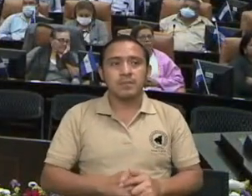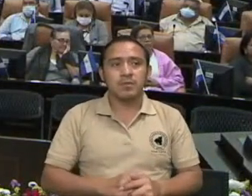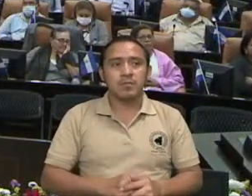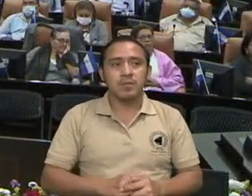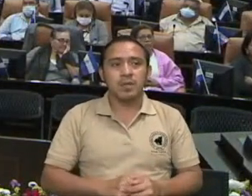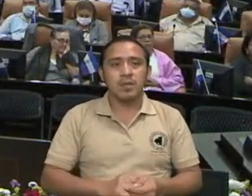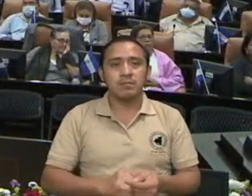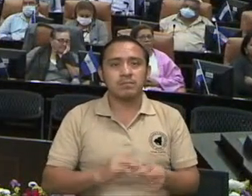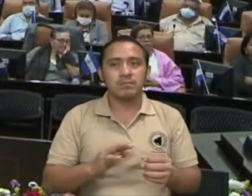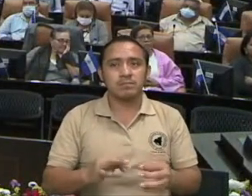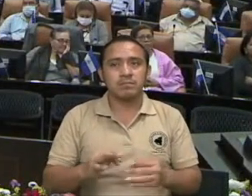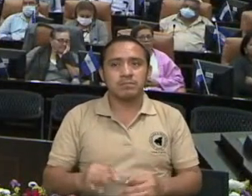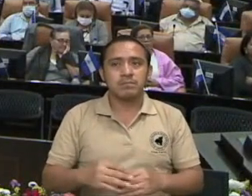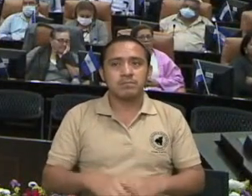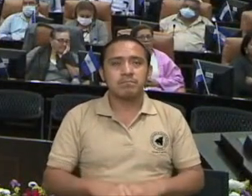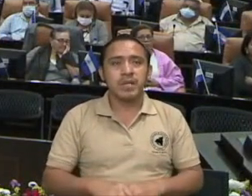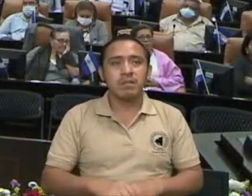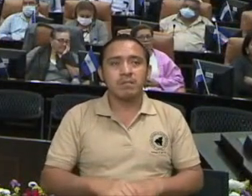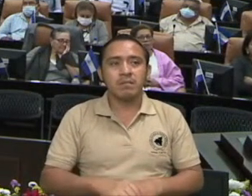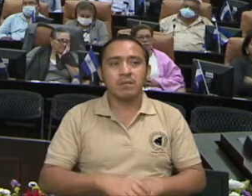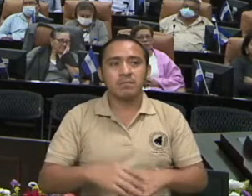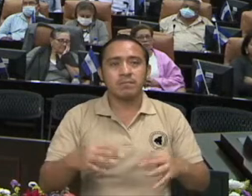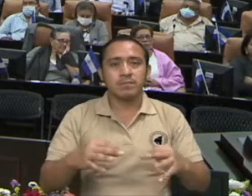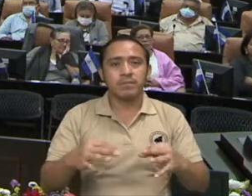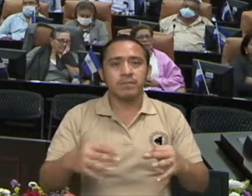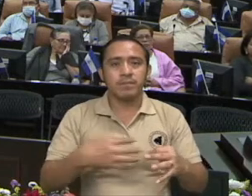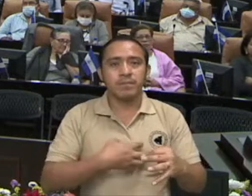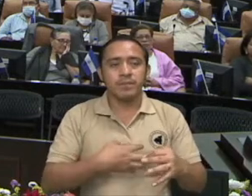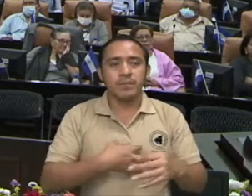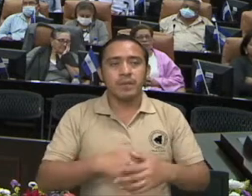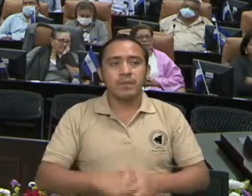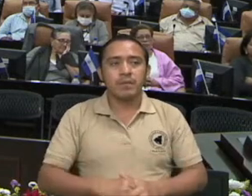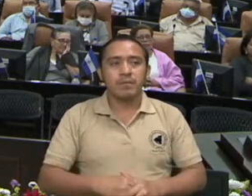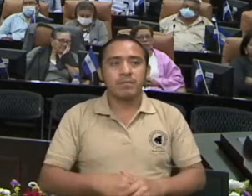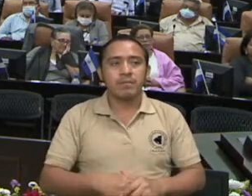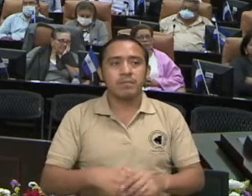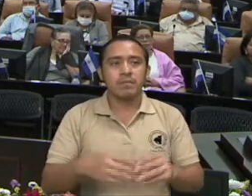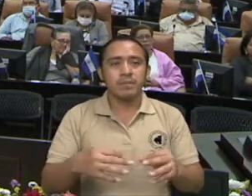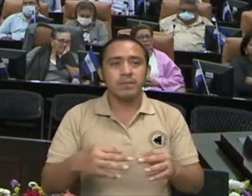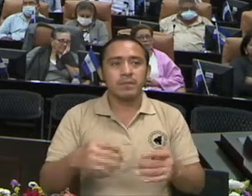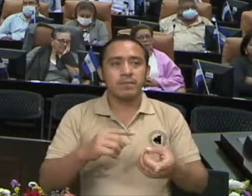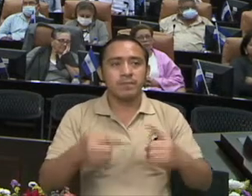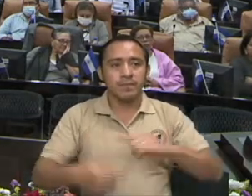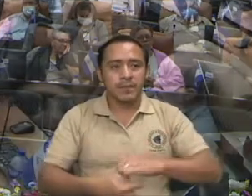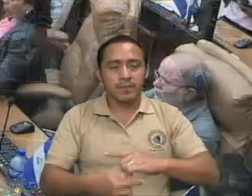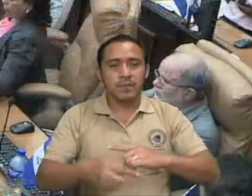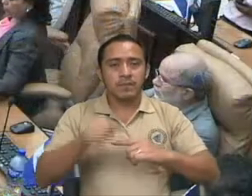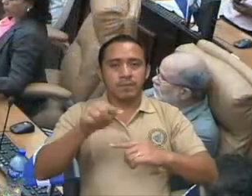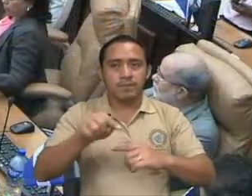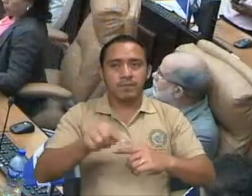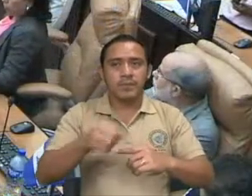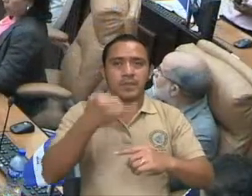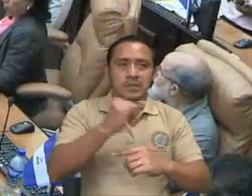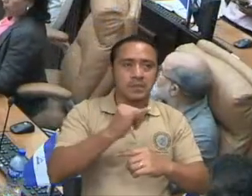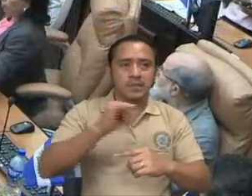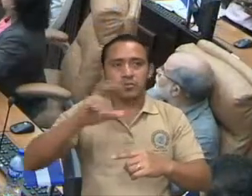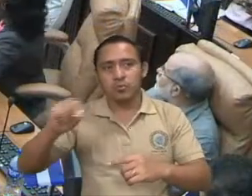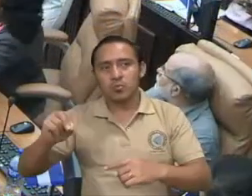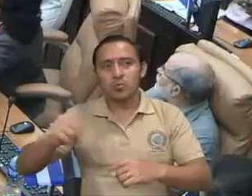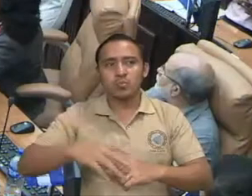jurídicas. Y en su momento, dicha bancada del FSLN tuvo la oportunidad de decir al lugar o no al